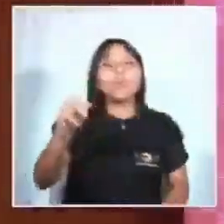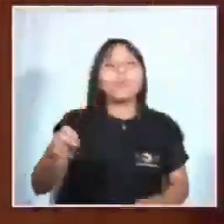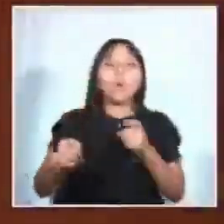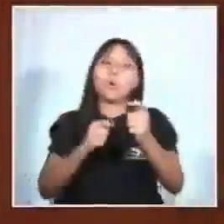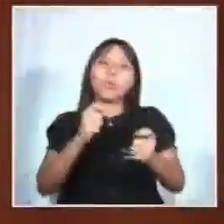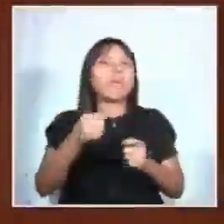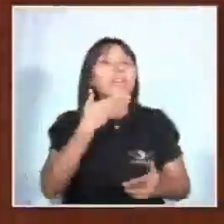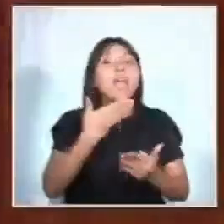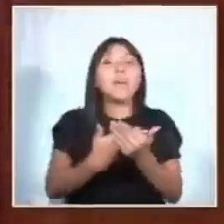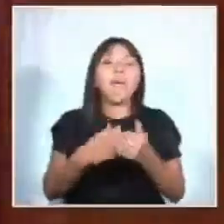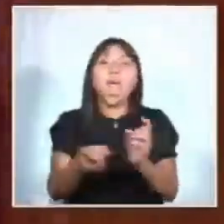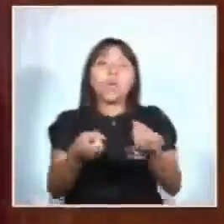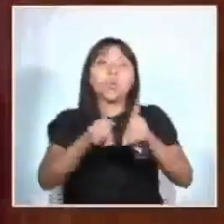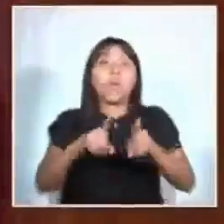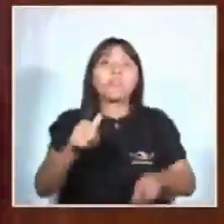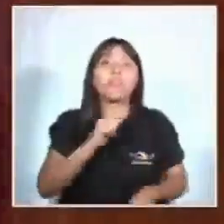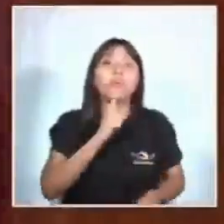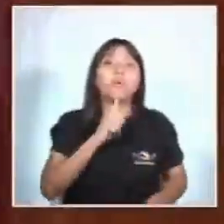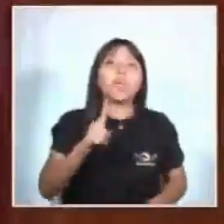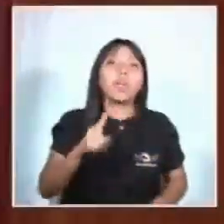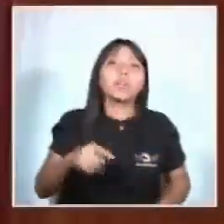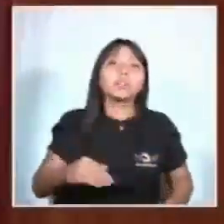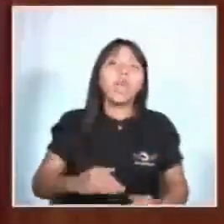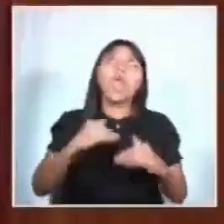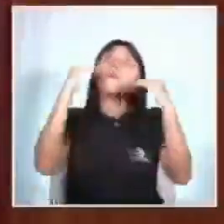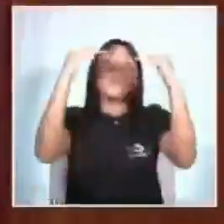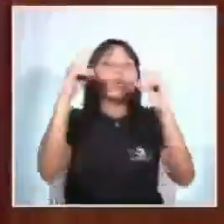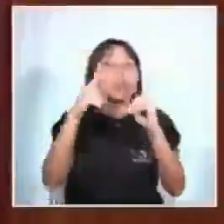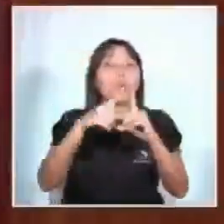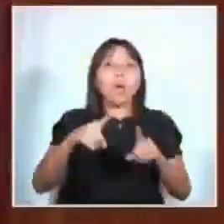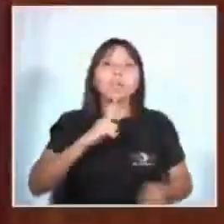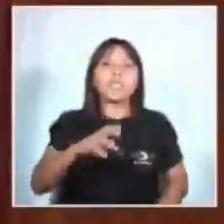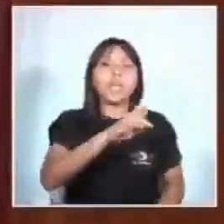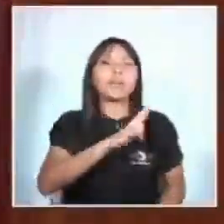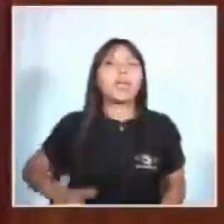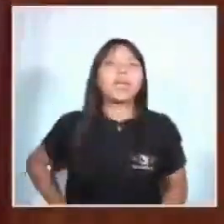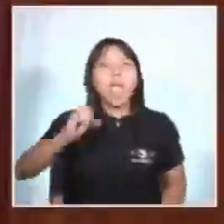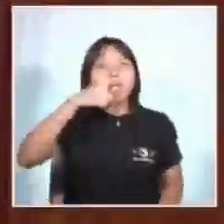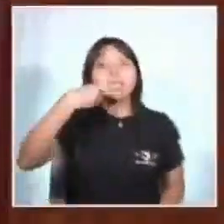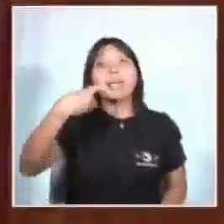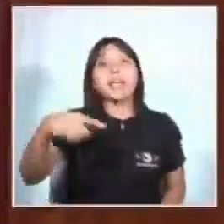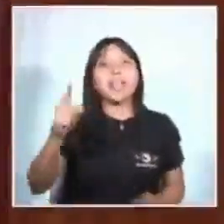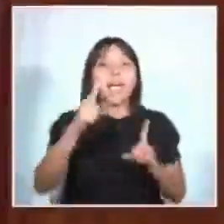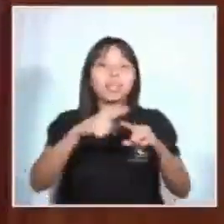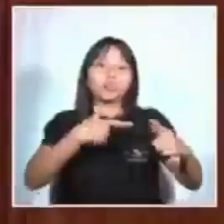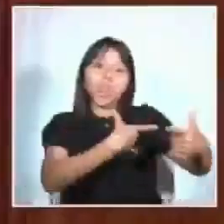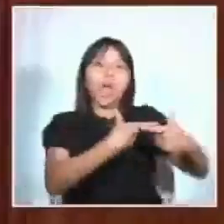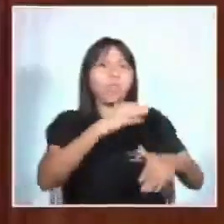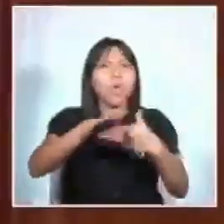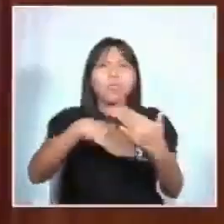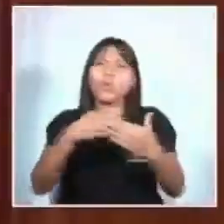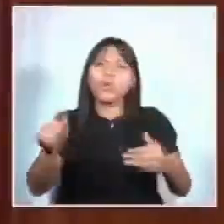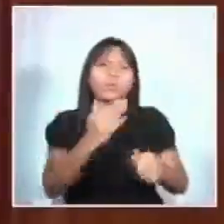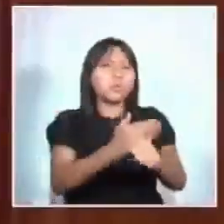gobierna bien cuando es promovido a ser rey. Así que dígale a la vecina: todos los